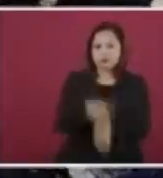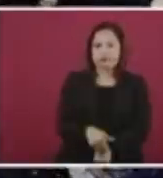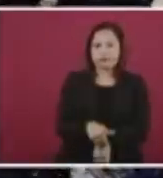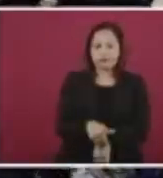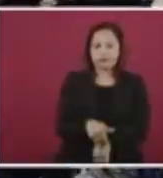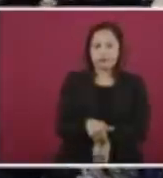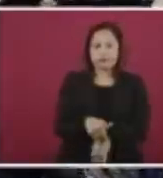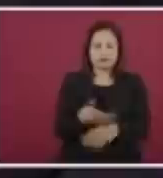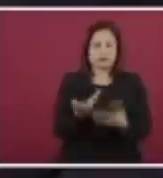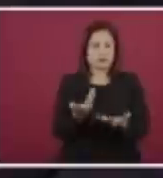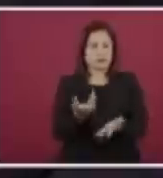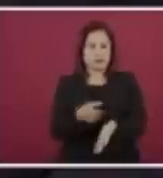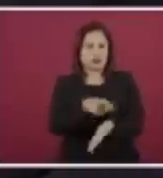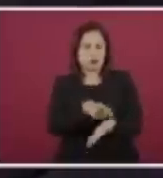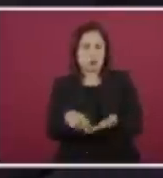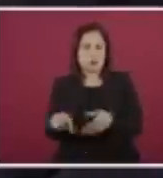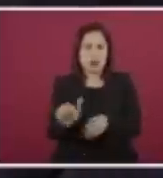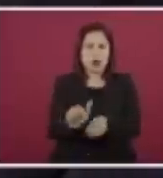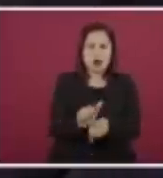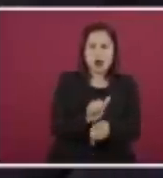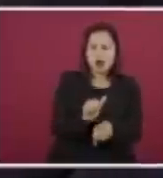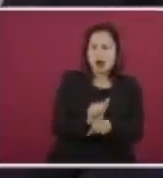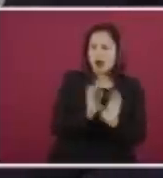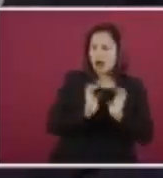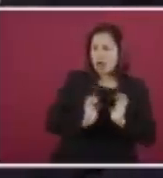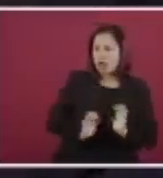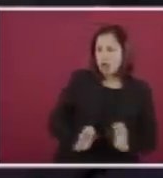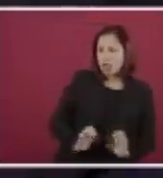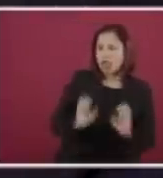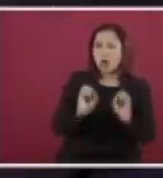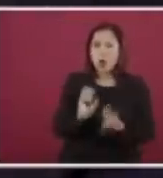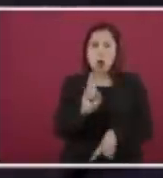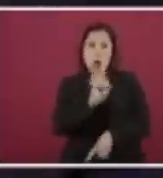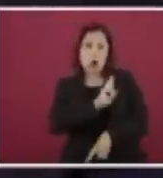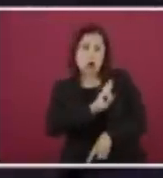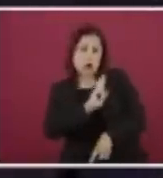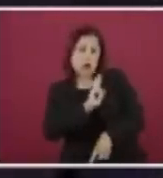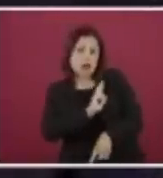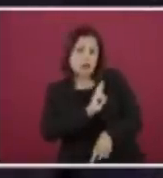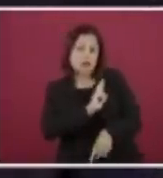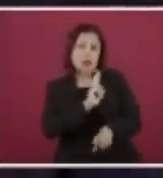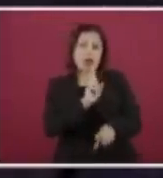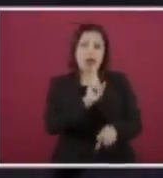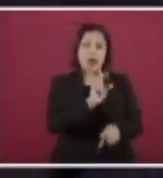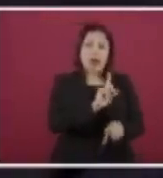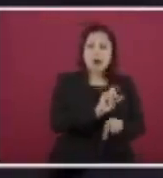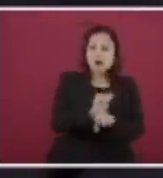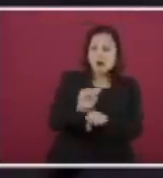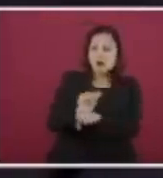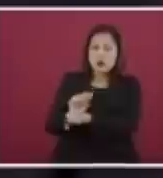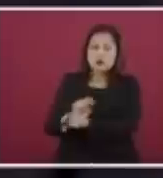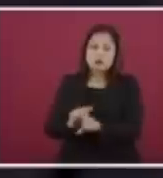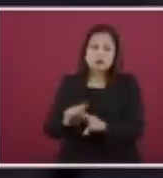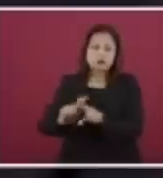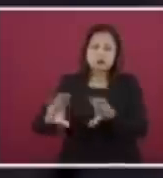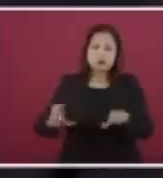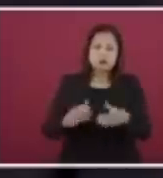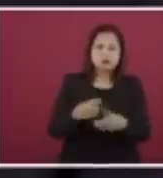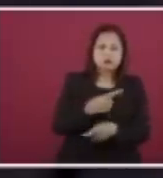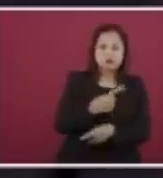lujo, ni se deben de rentar flotillas de vehículos.